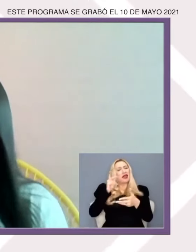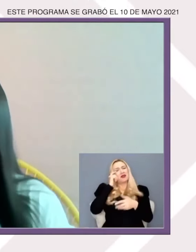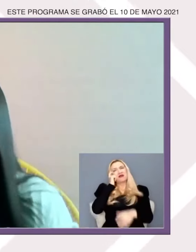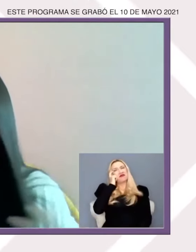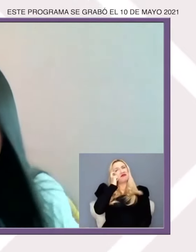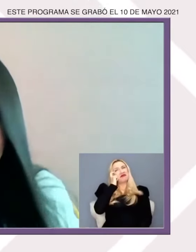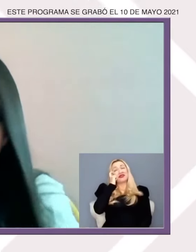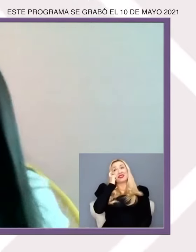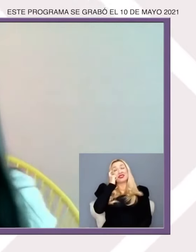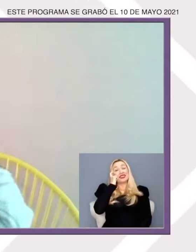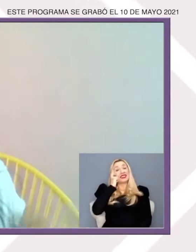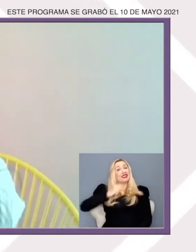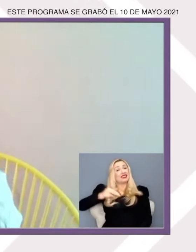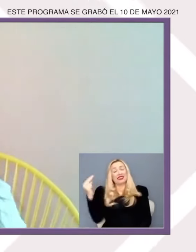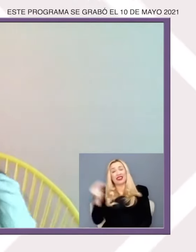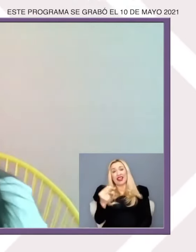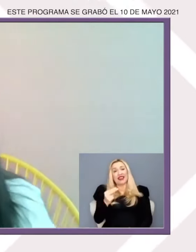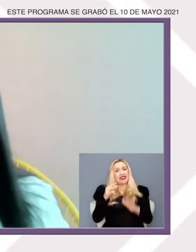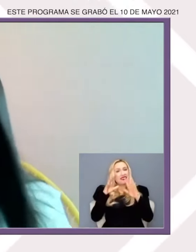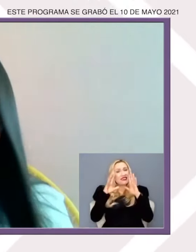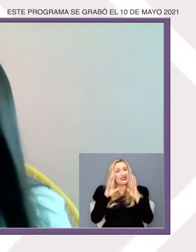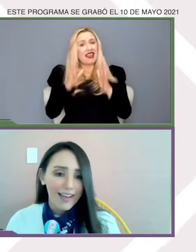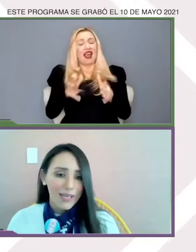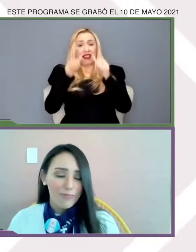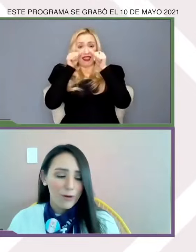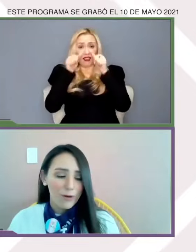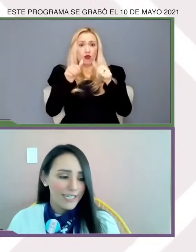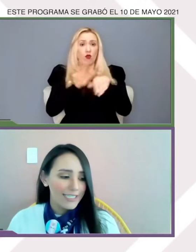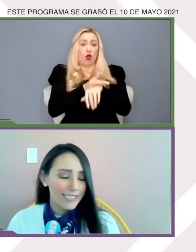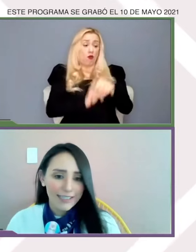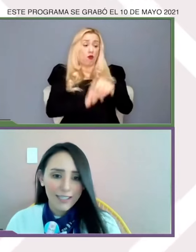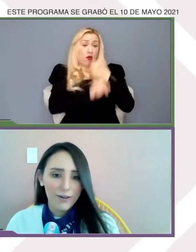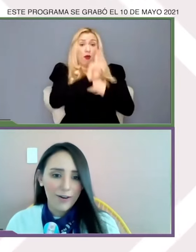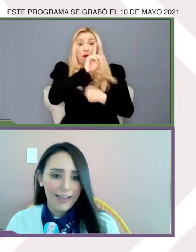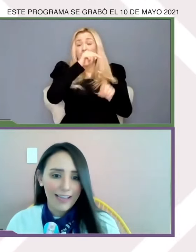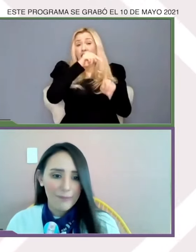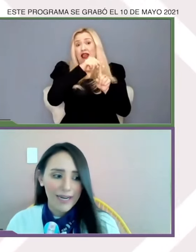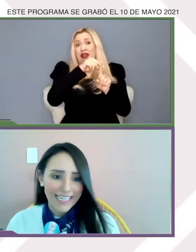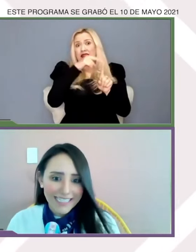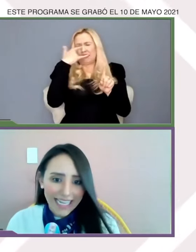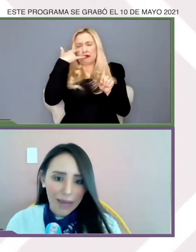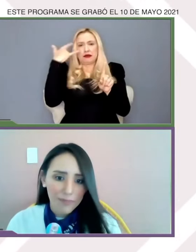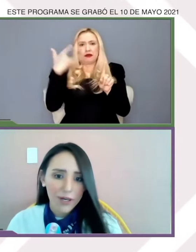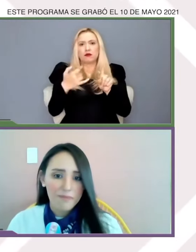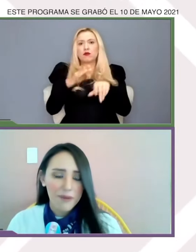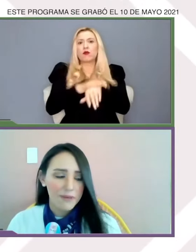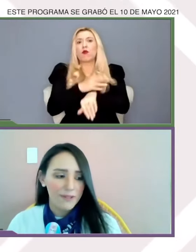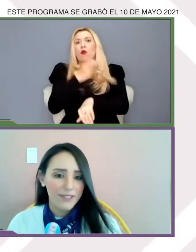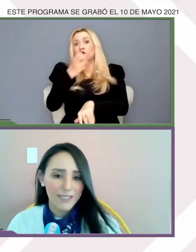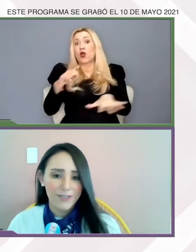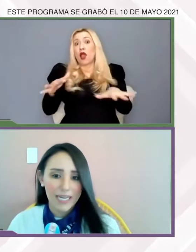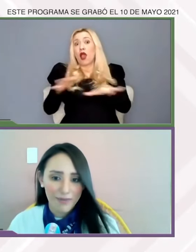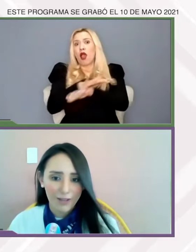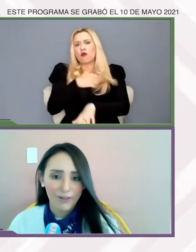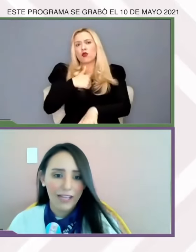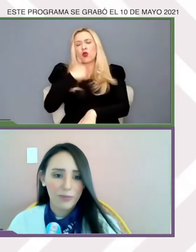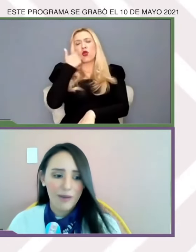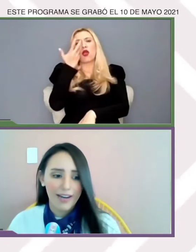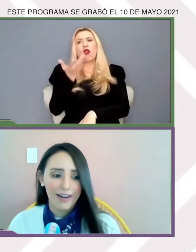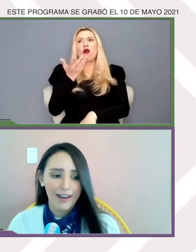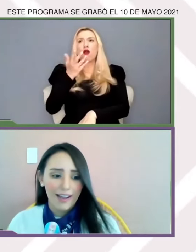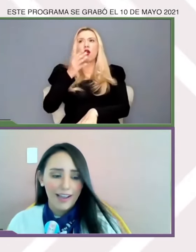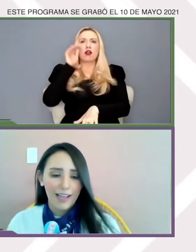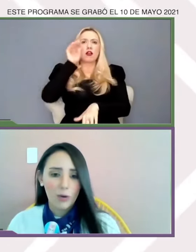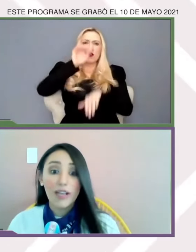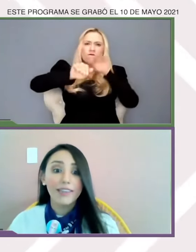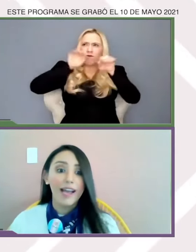medidas extraordinarias para una situación extraordinaria. Y pues en ese sentido, para este cambio, me permito hacer un llamado a